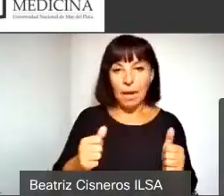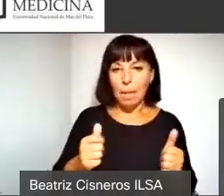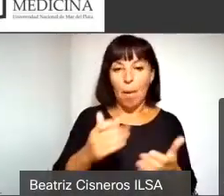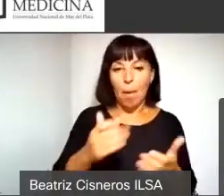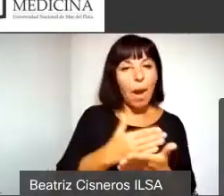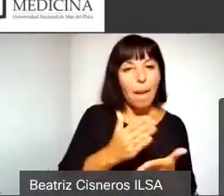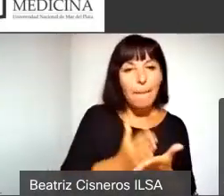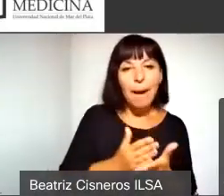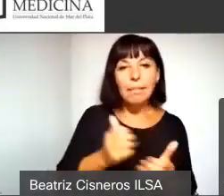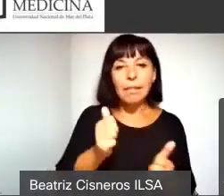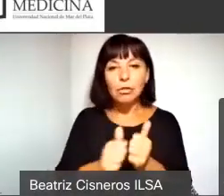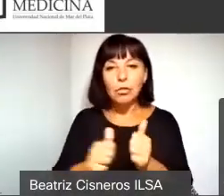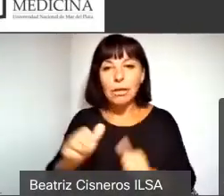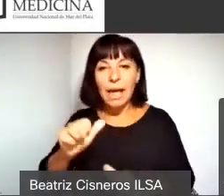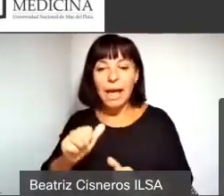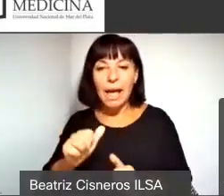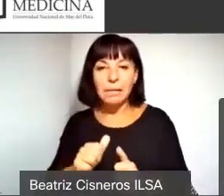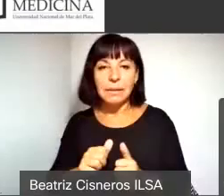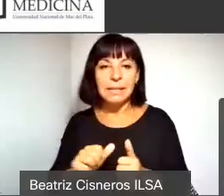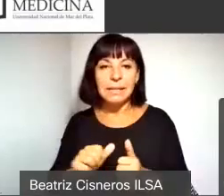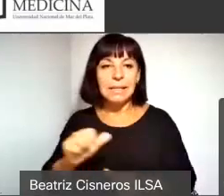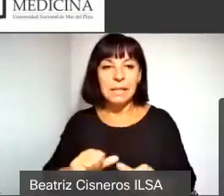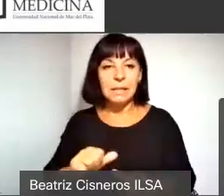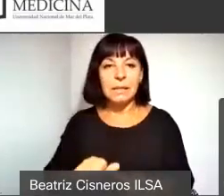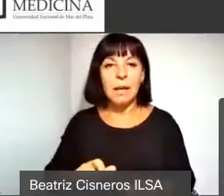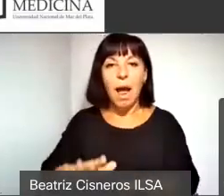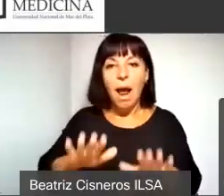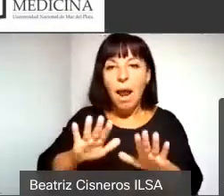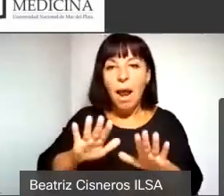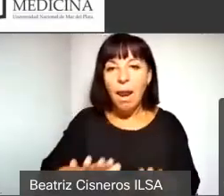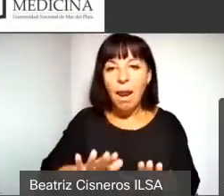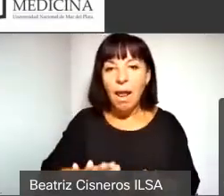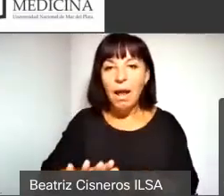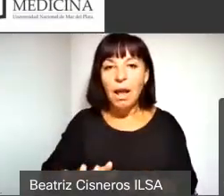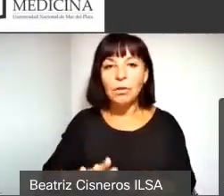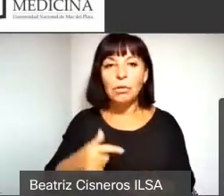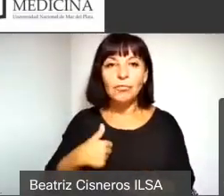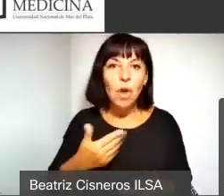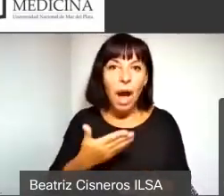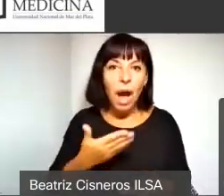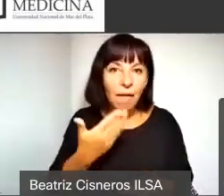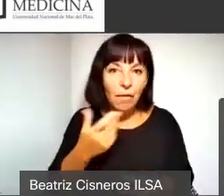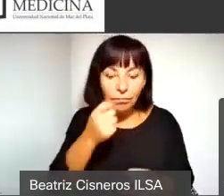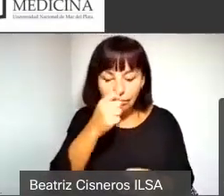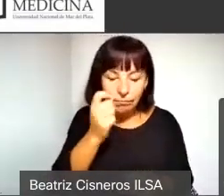falta rever? Voy lento. Sí. En general tengo esa Lucas, costumbre de hablar rápido.